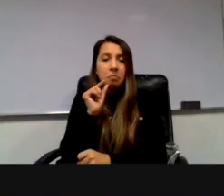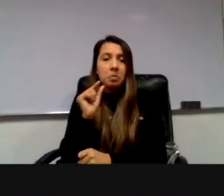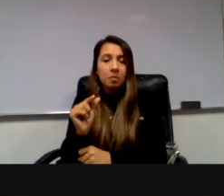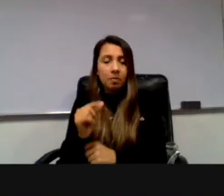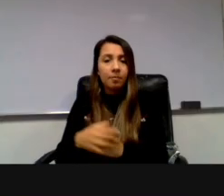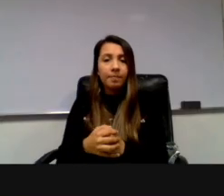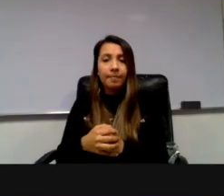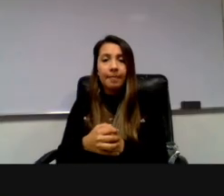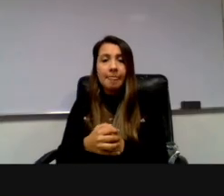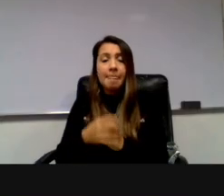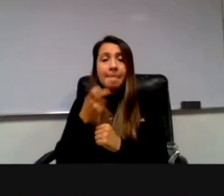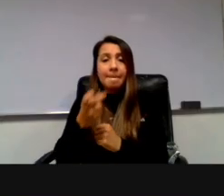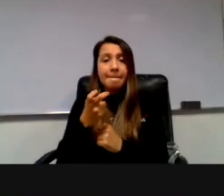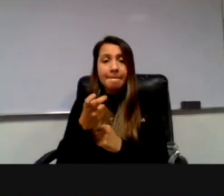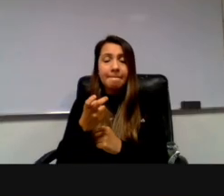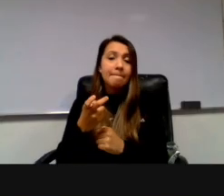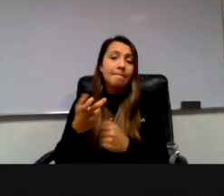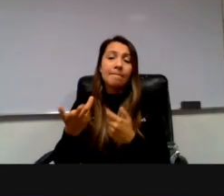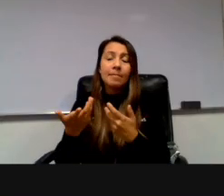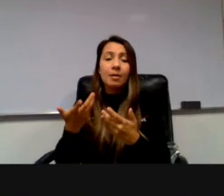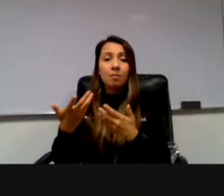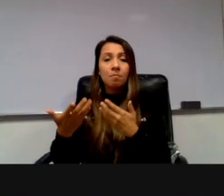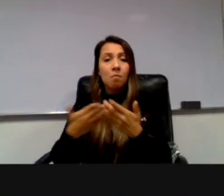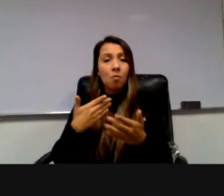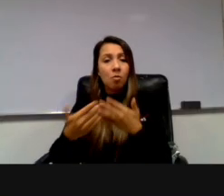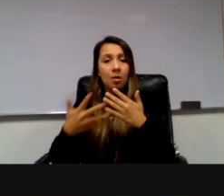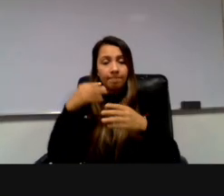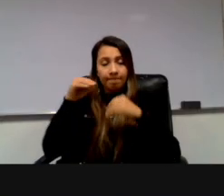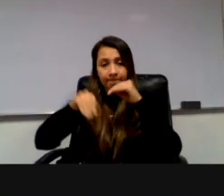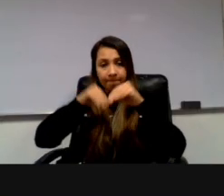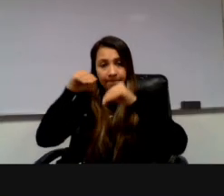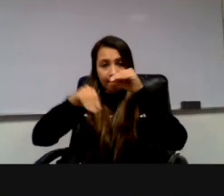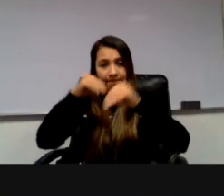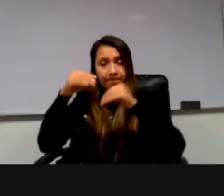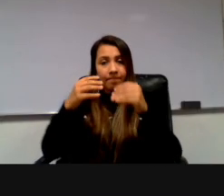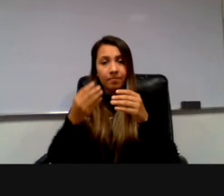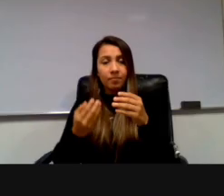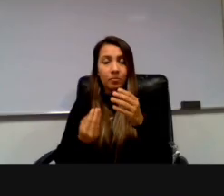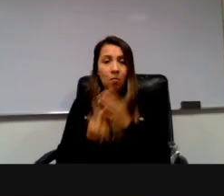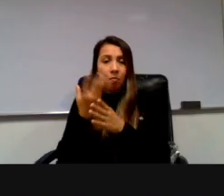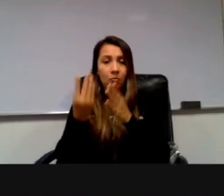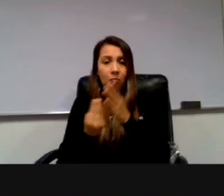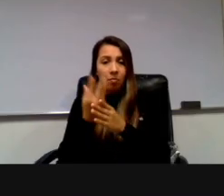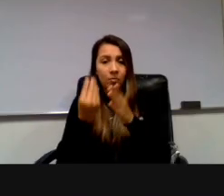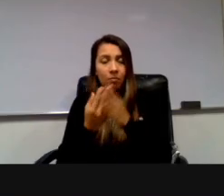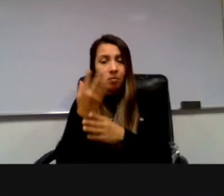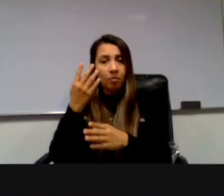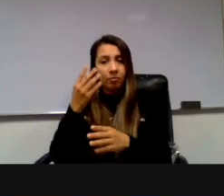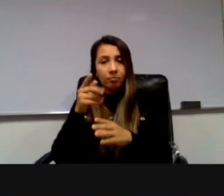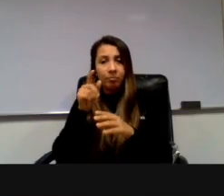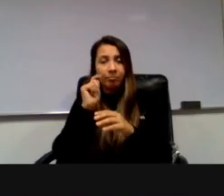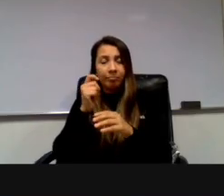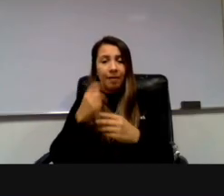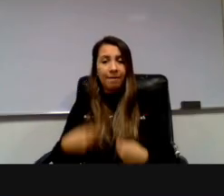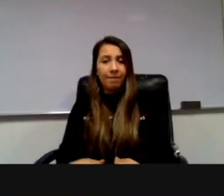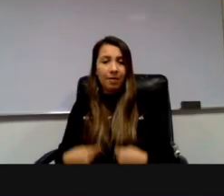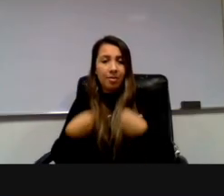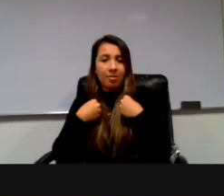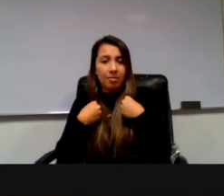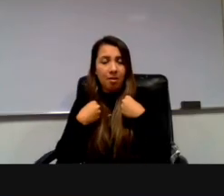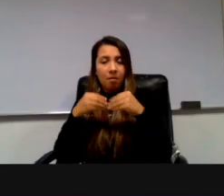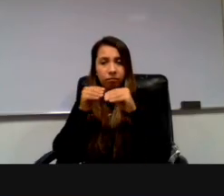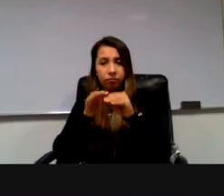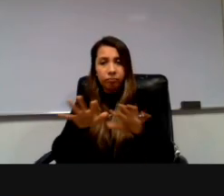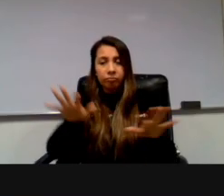entonces, con esta concepción moderna del árbol de la vida, Wose y Fox propusieron la idea